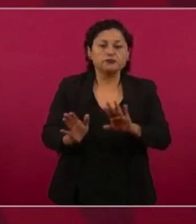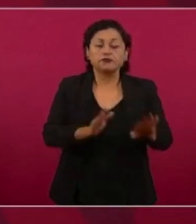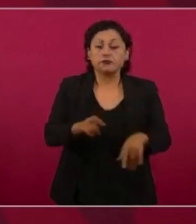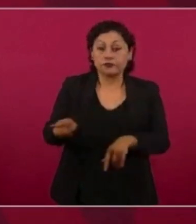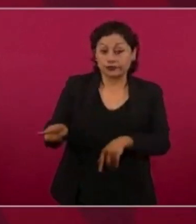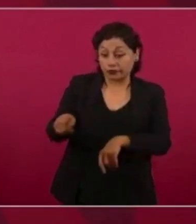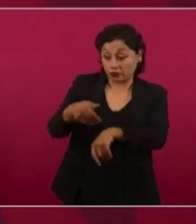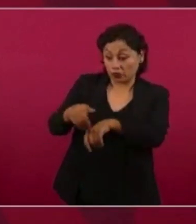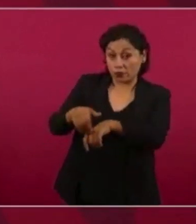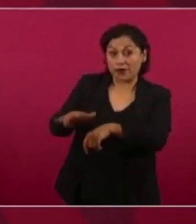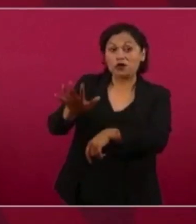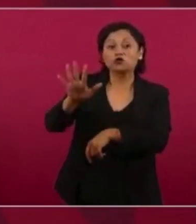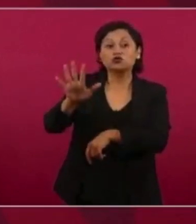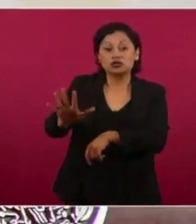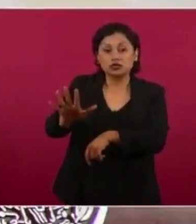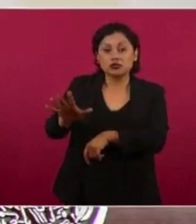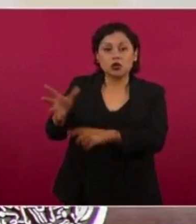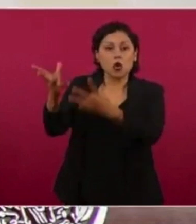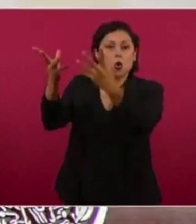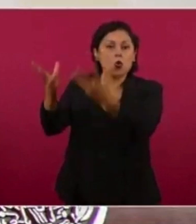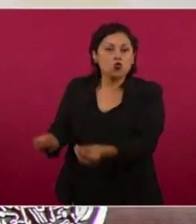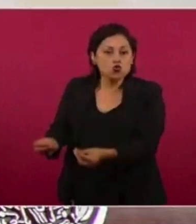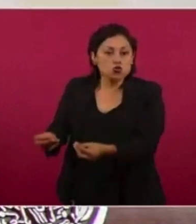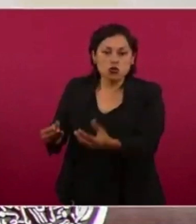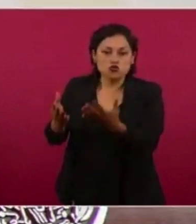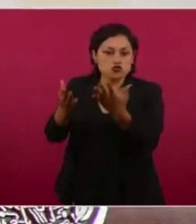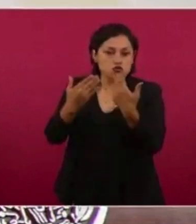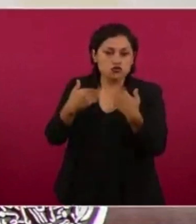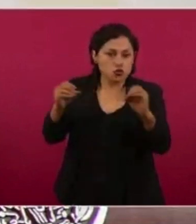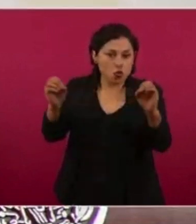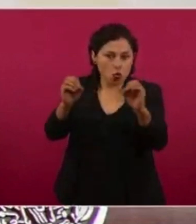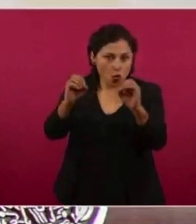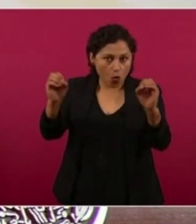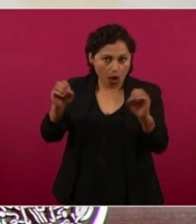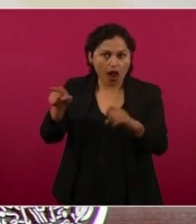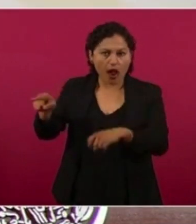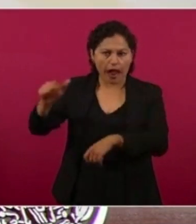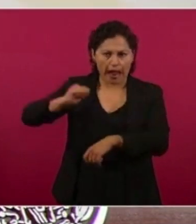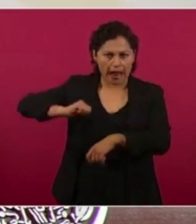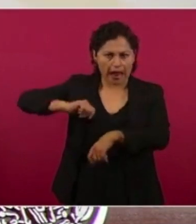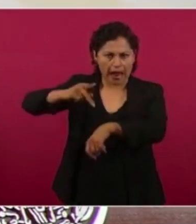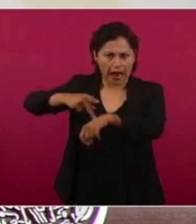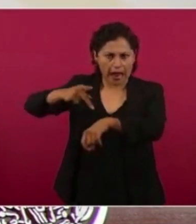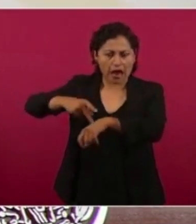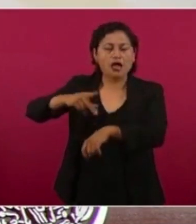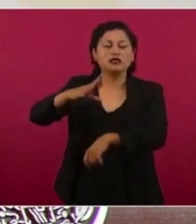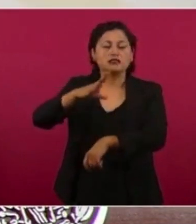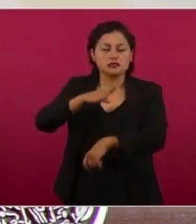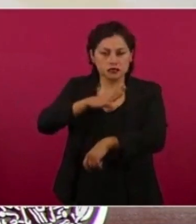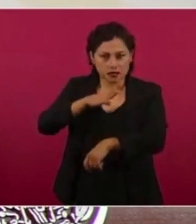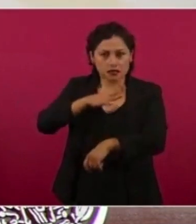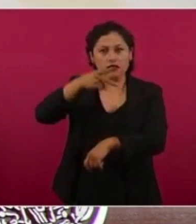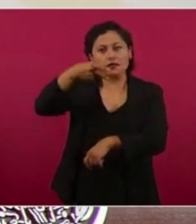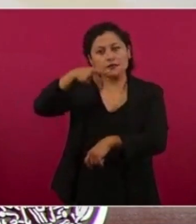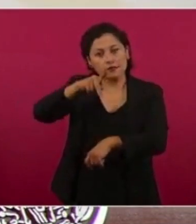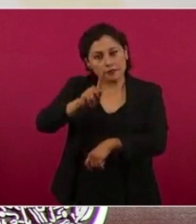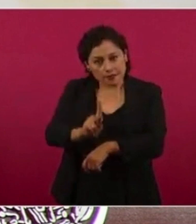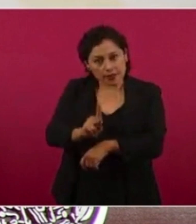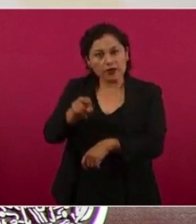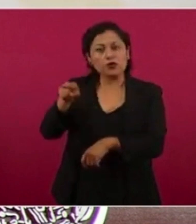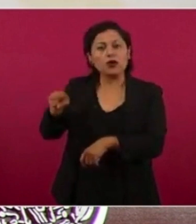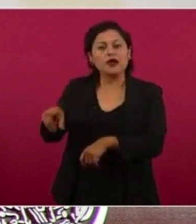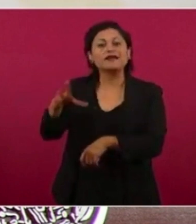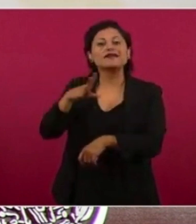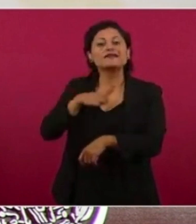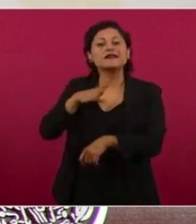esta densidad de vestigios arqueológicos. Efectivamente, lo que sí presenta es un conjunto de cuerpos de agua